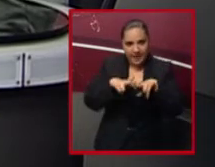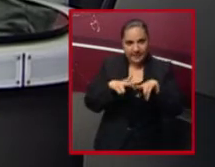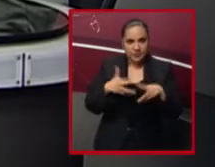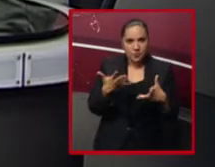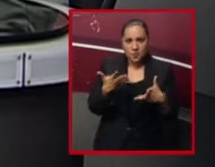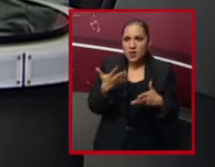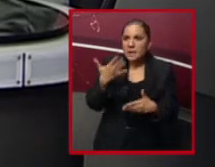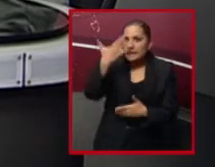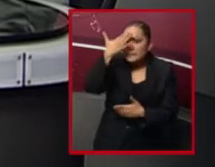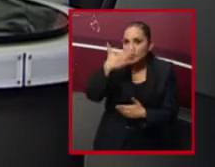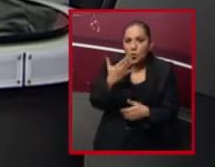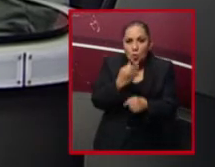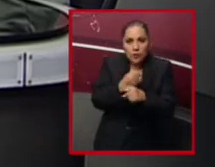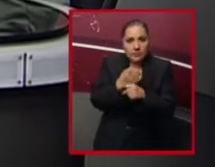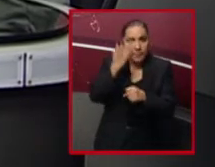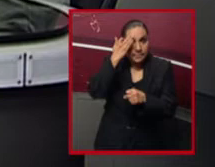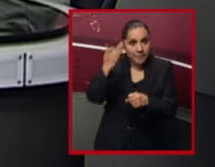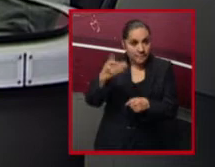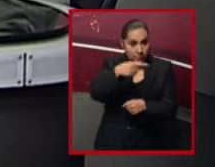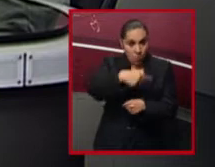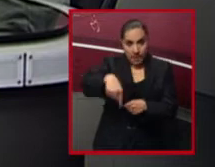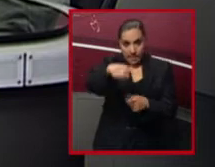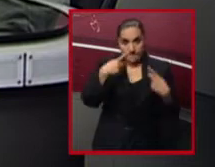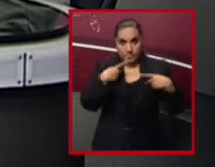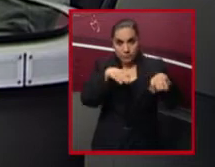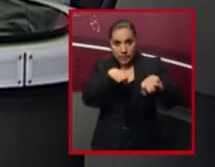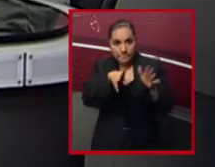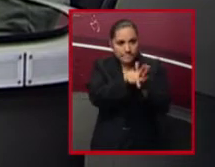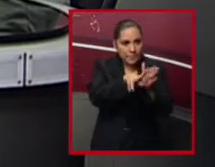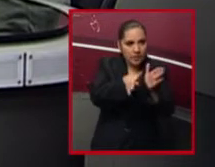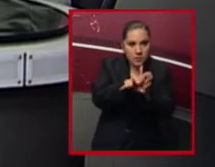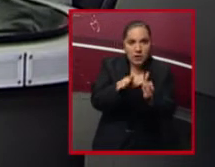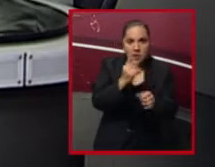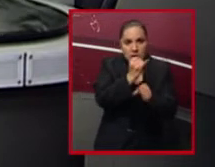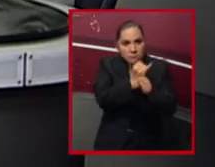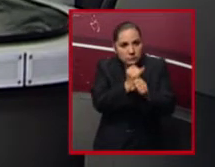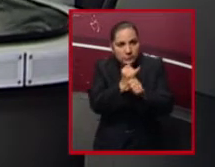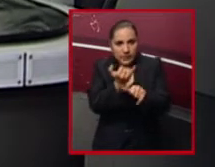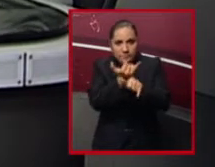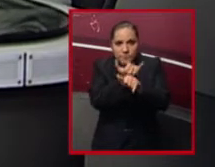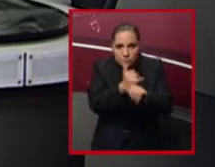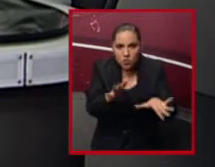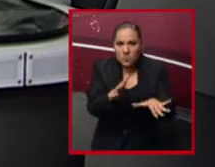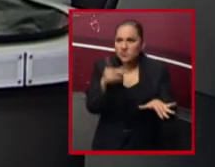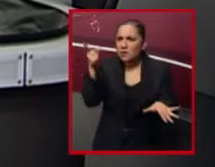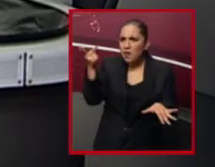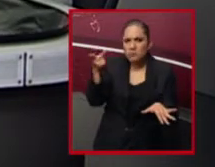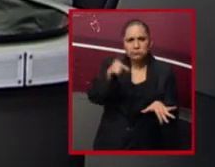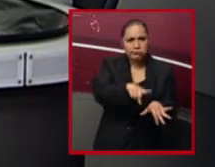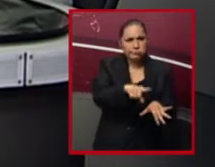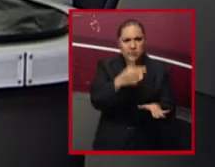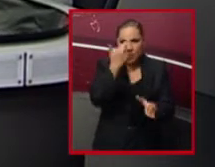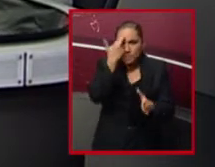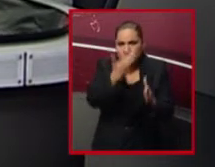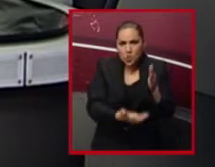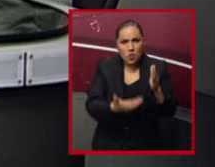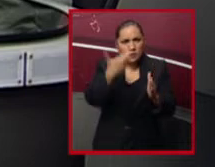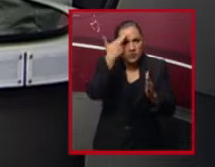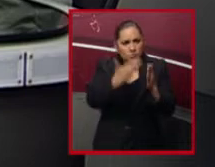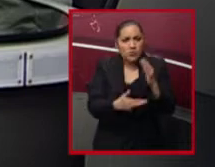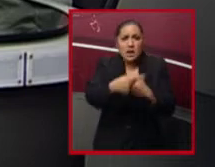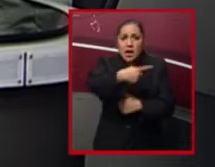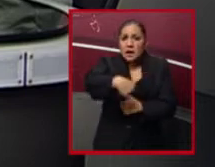esta situación que está viviendo el gremio periodístico, la violencia pues que se está volcando contra el ejercicio de los